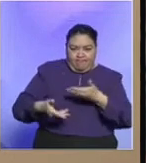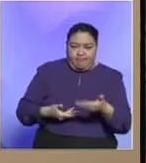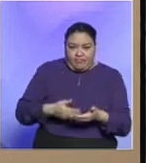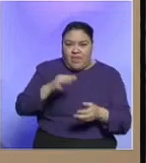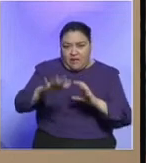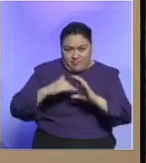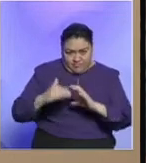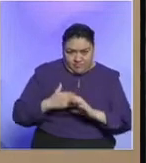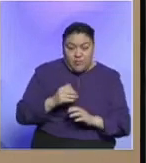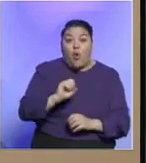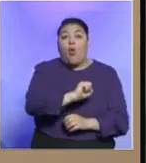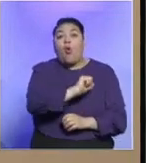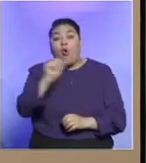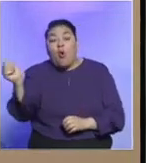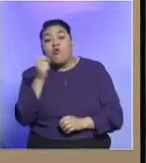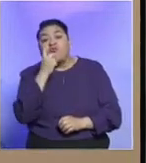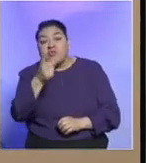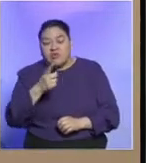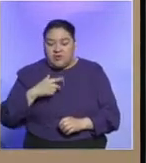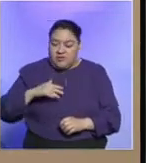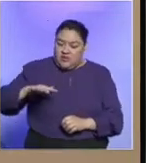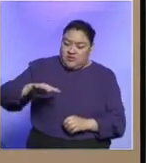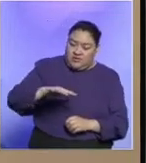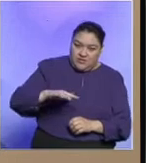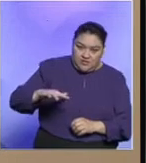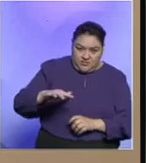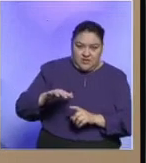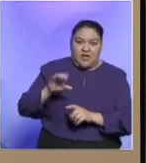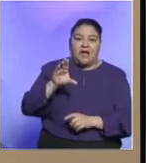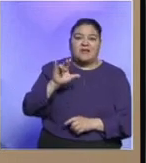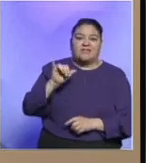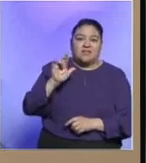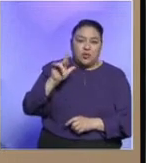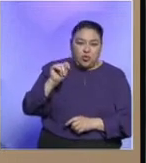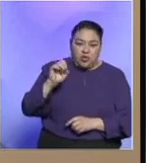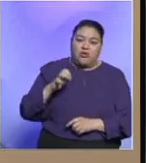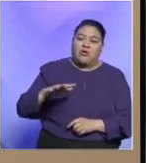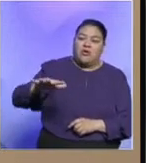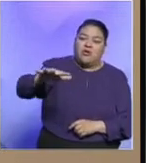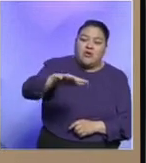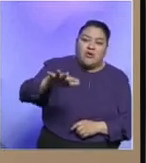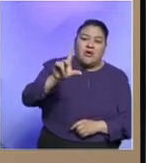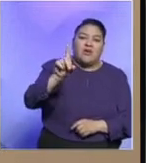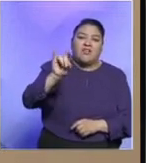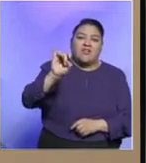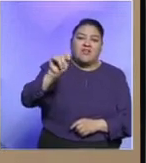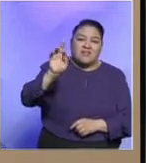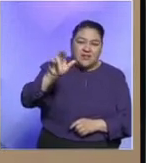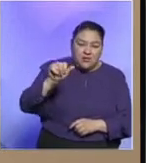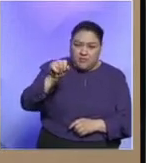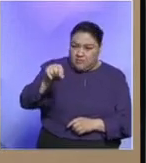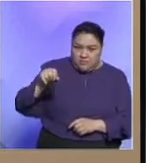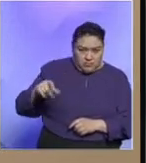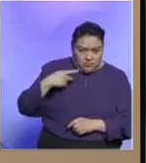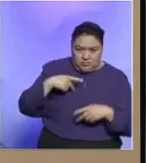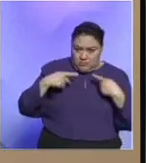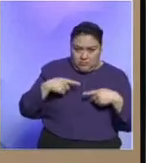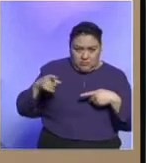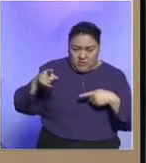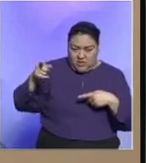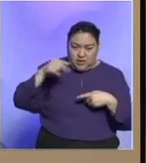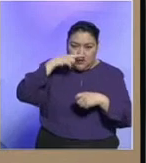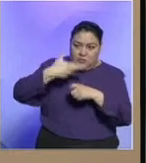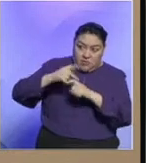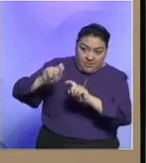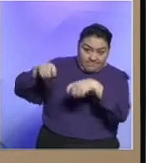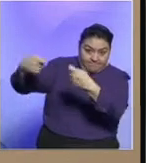un cargo o circuito judicial diverso que realicen dichos operadores jurisdiccionales